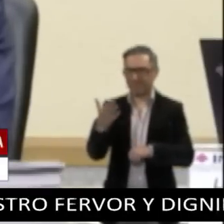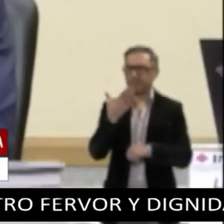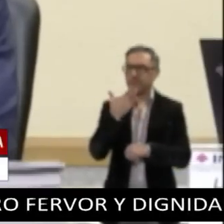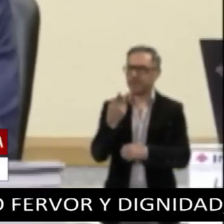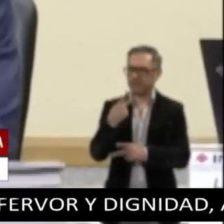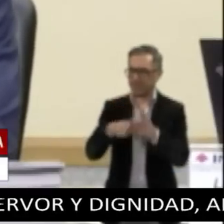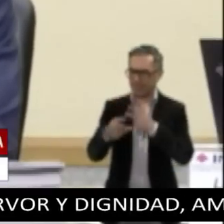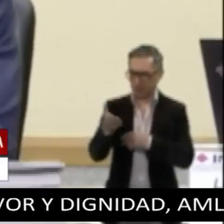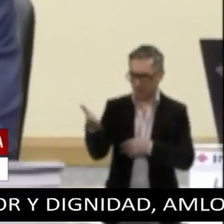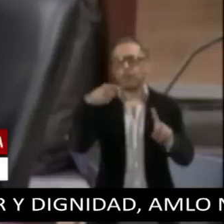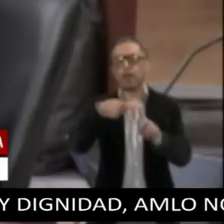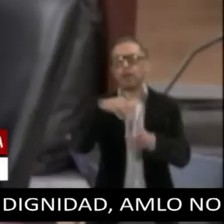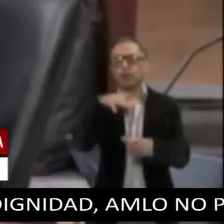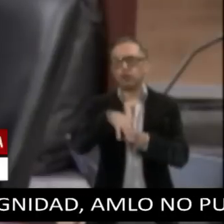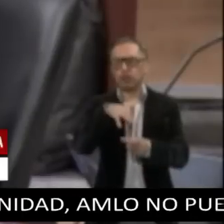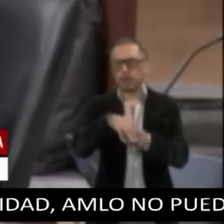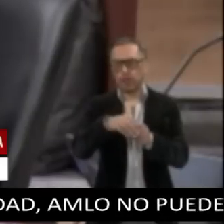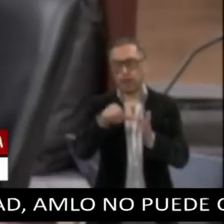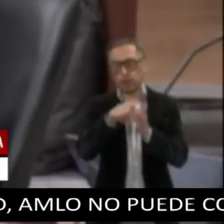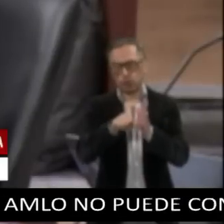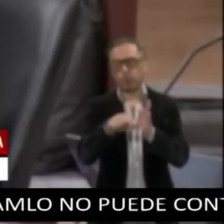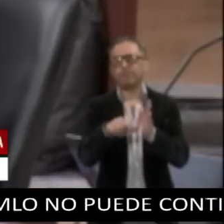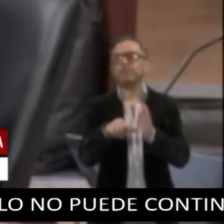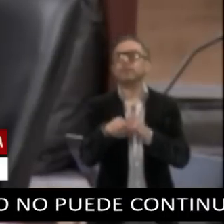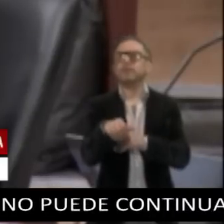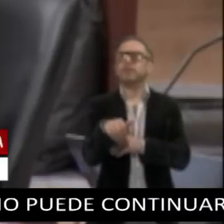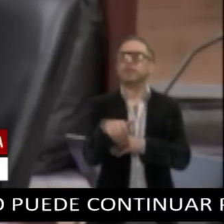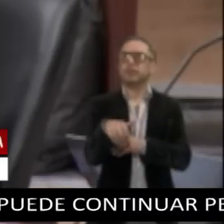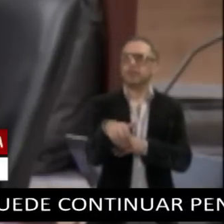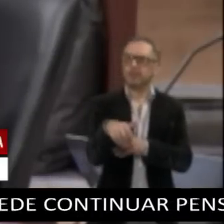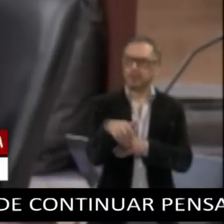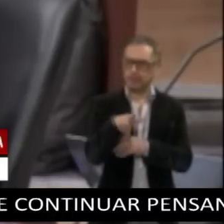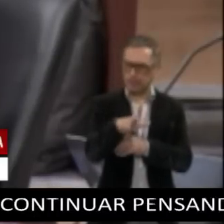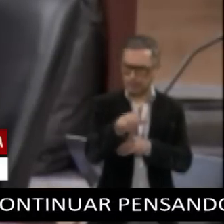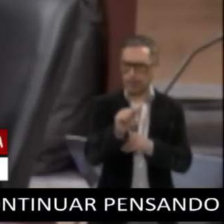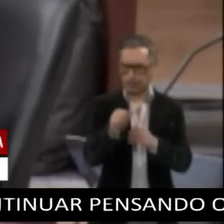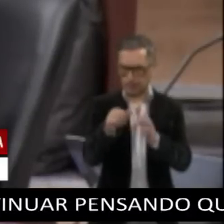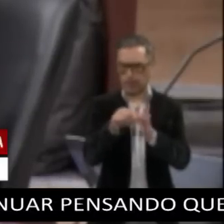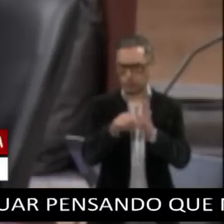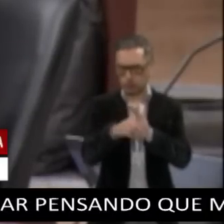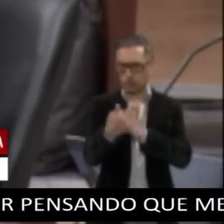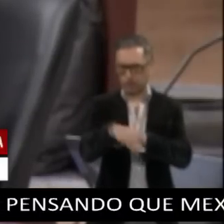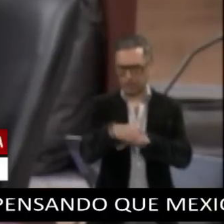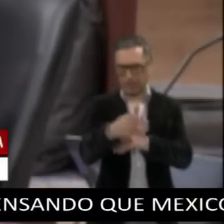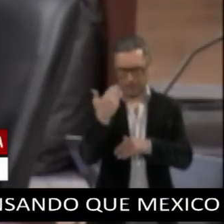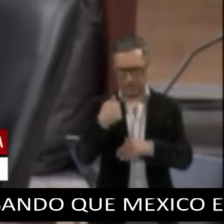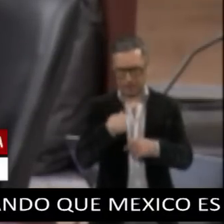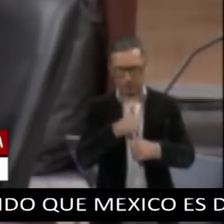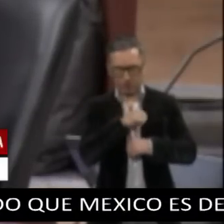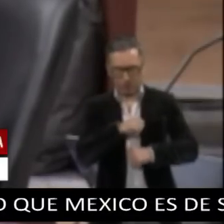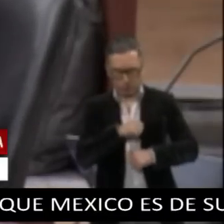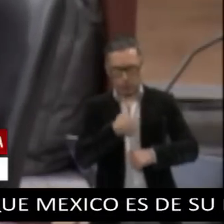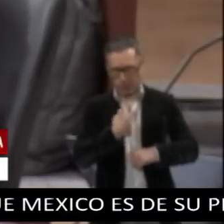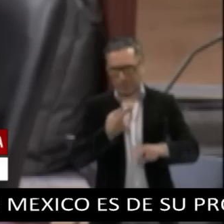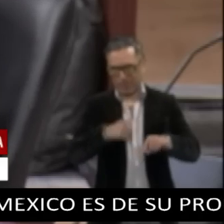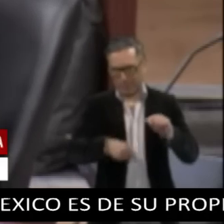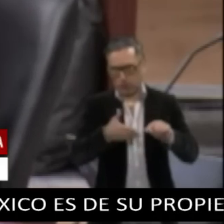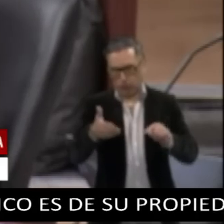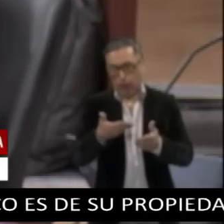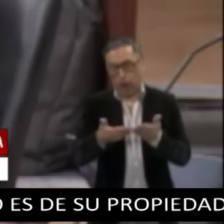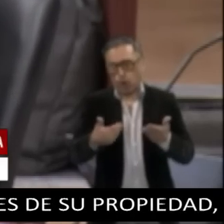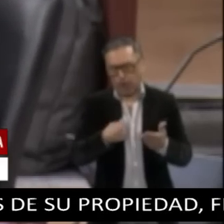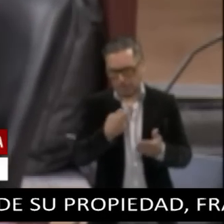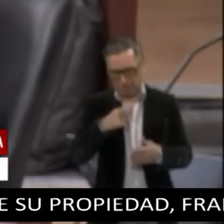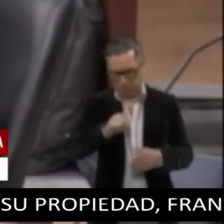alguna relación familiar con morena sin embargo tenemos otra quinteta de mujeres que en su mayoría está integrada por perfiles y